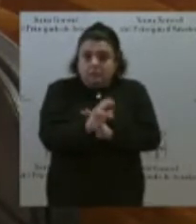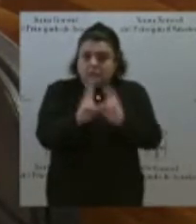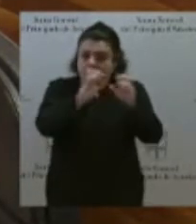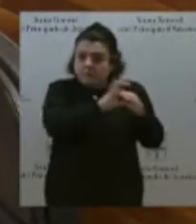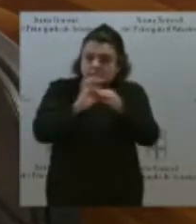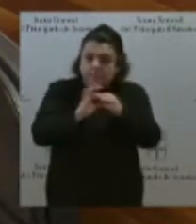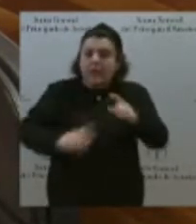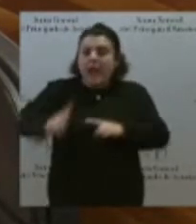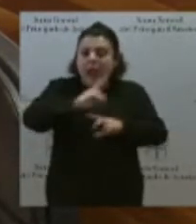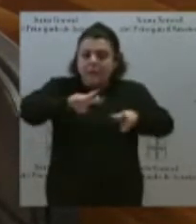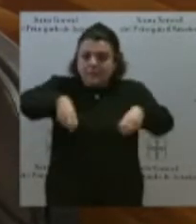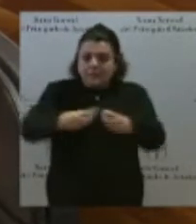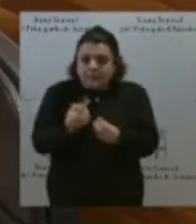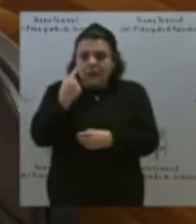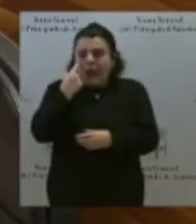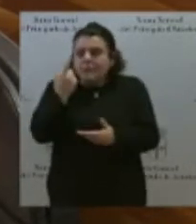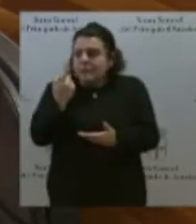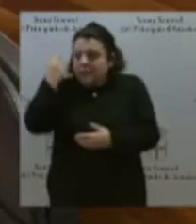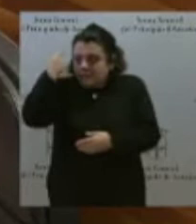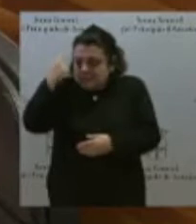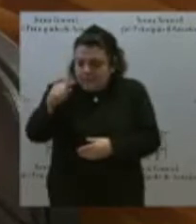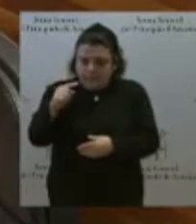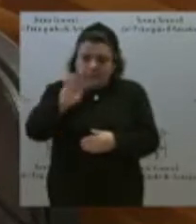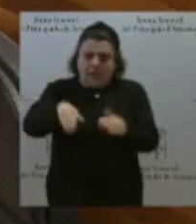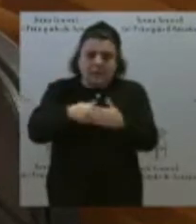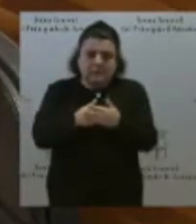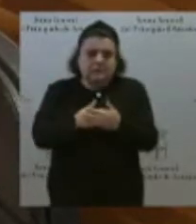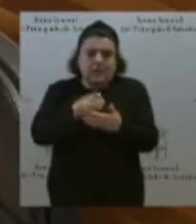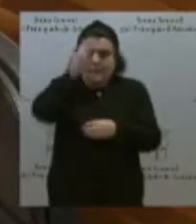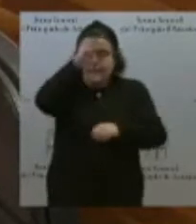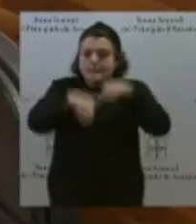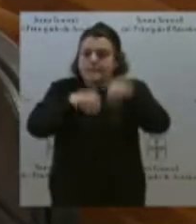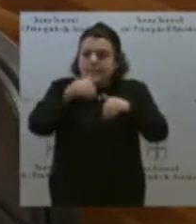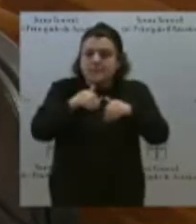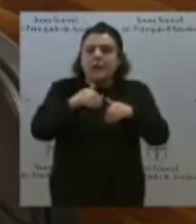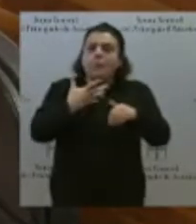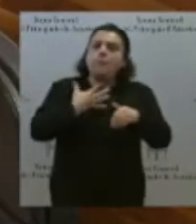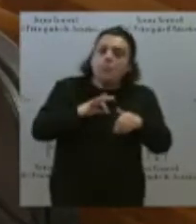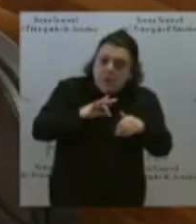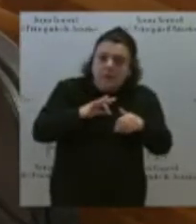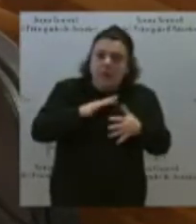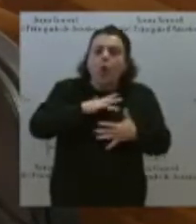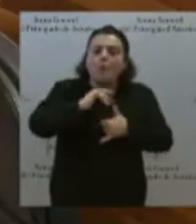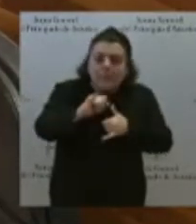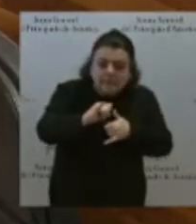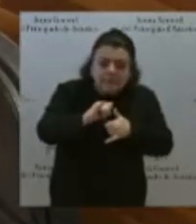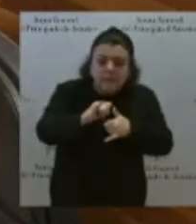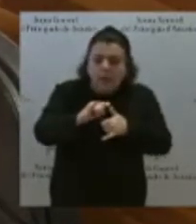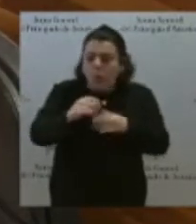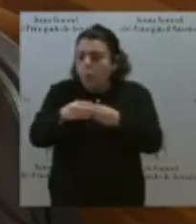pretensiones de esa explotación son compatibles con el resto de usos y determinará cuál es su